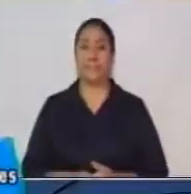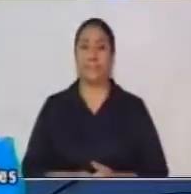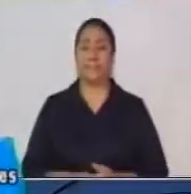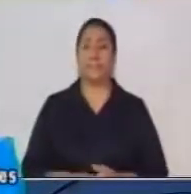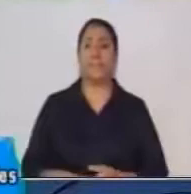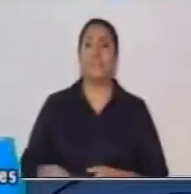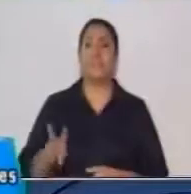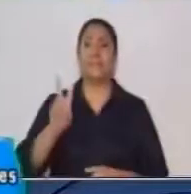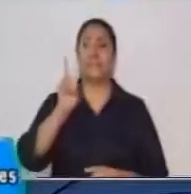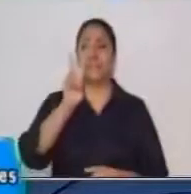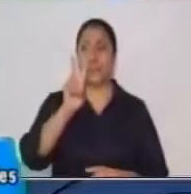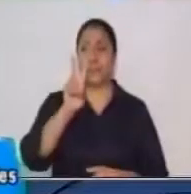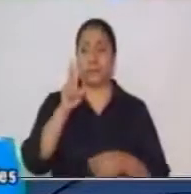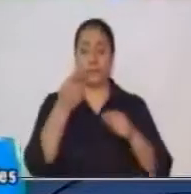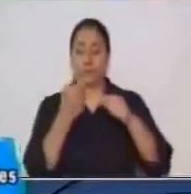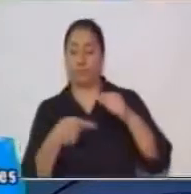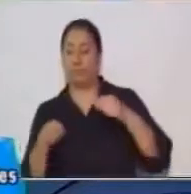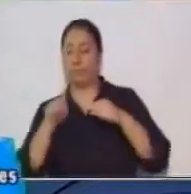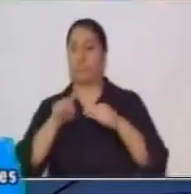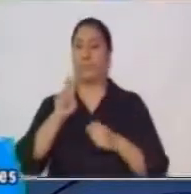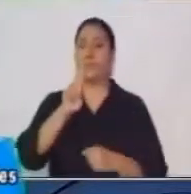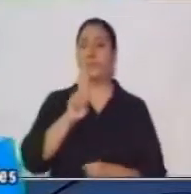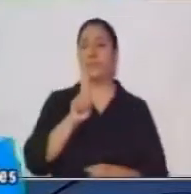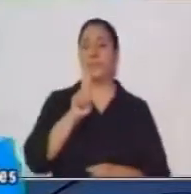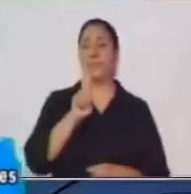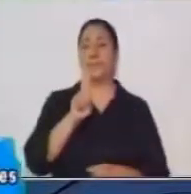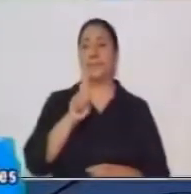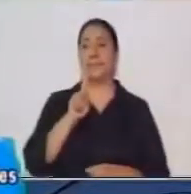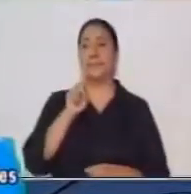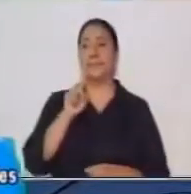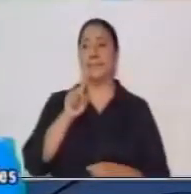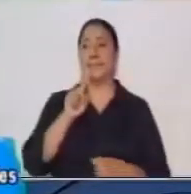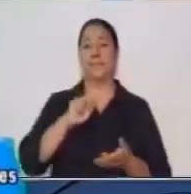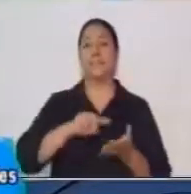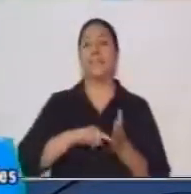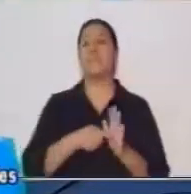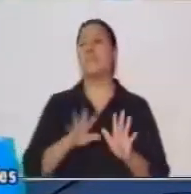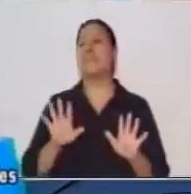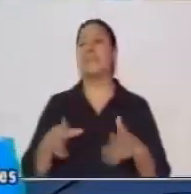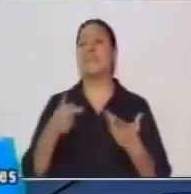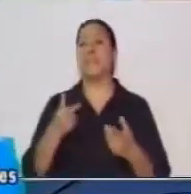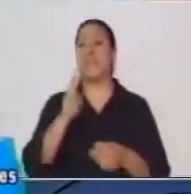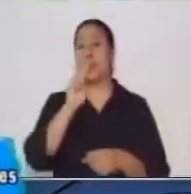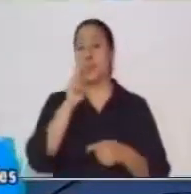2 elevado al cuadrado, que significa 4.